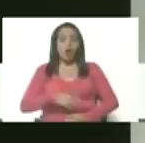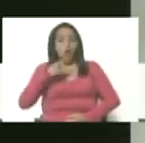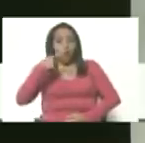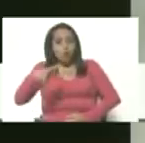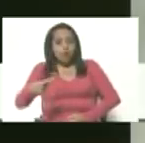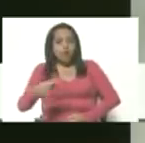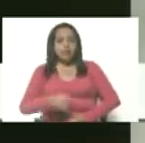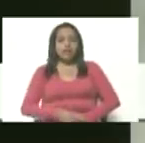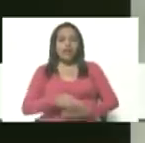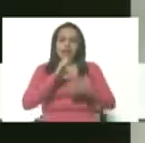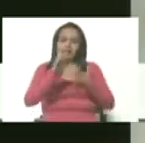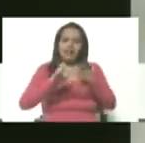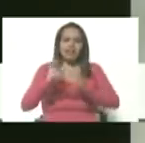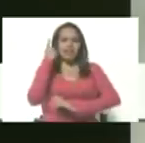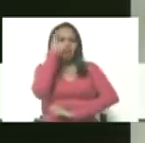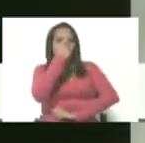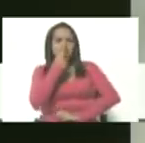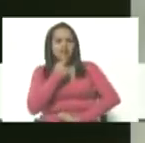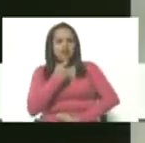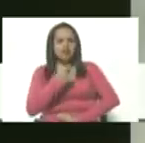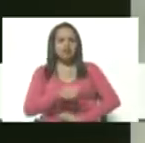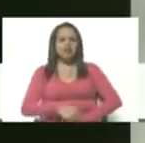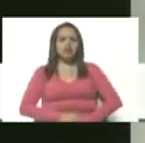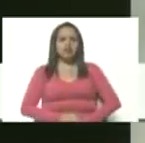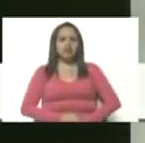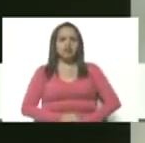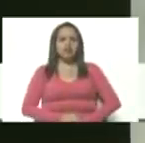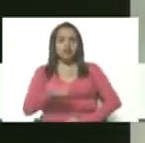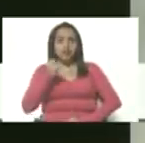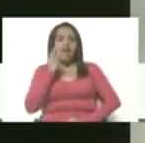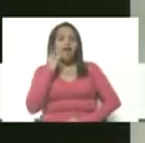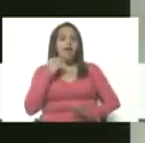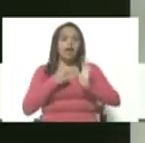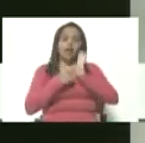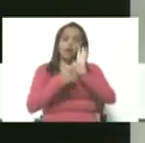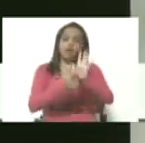políticas y estrategias serias. Y lo ponemos de ejemplo.